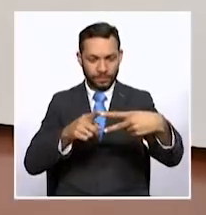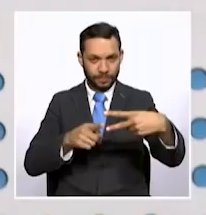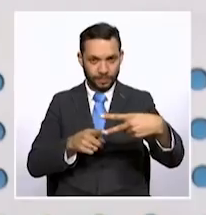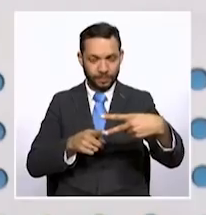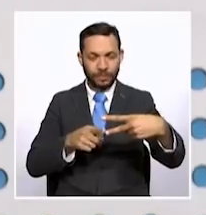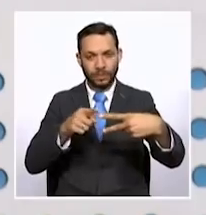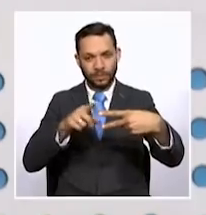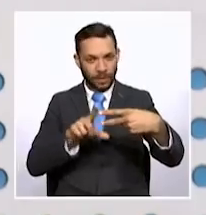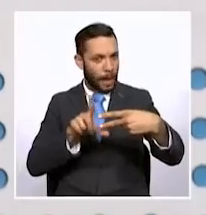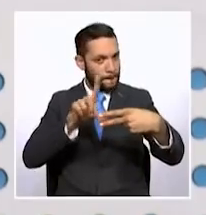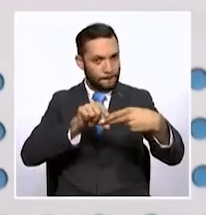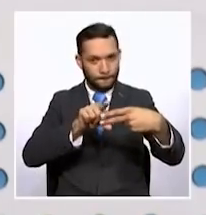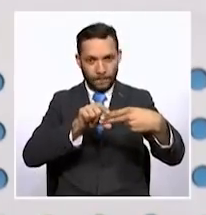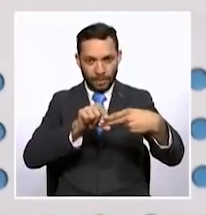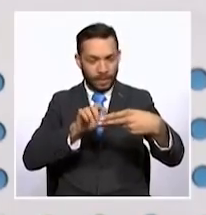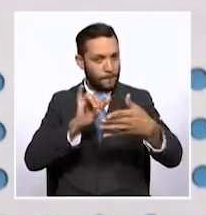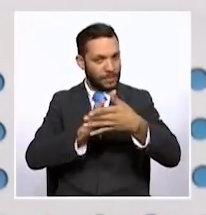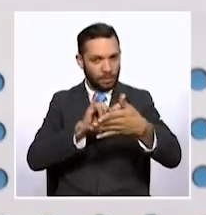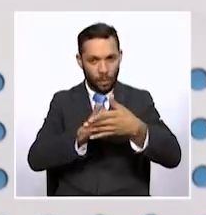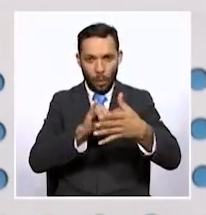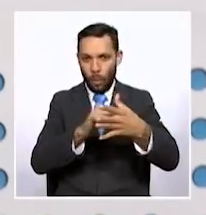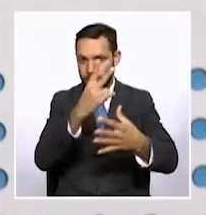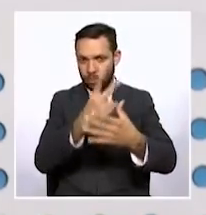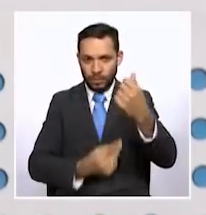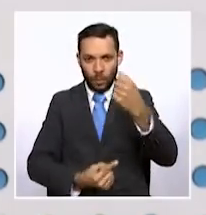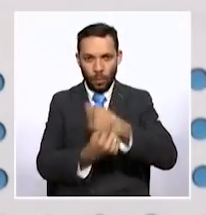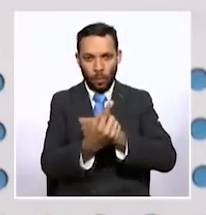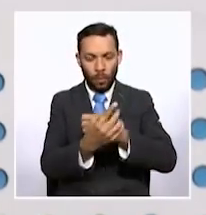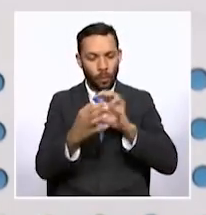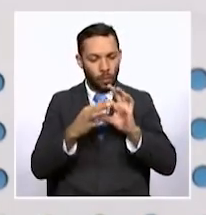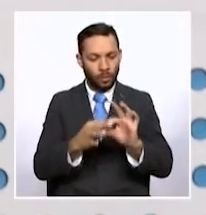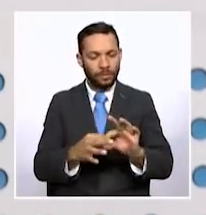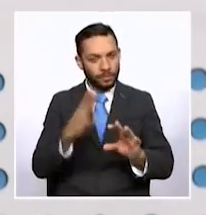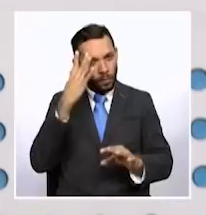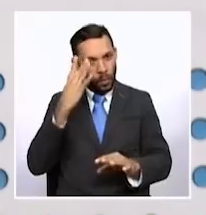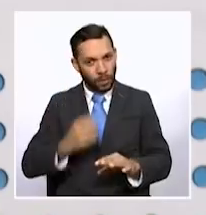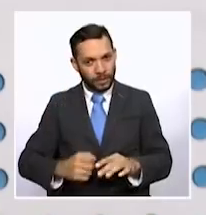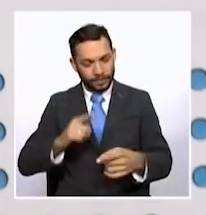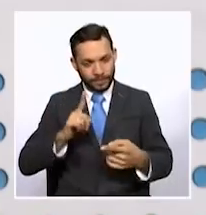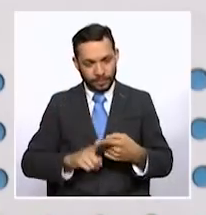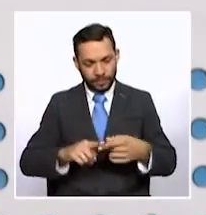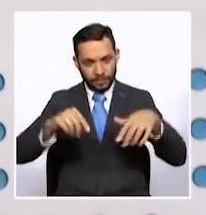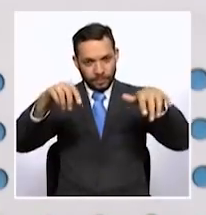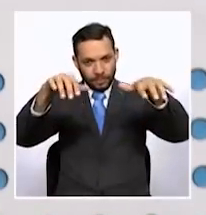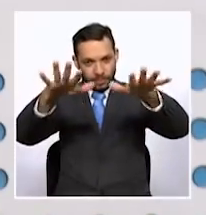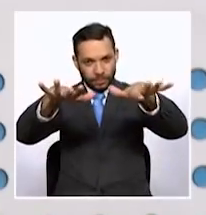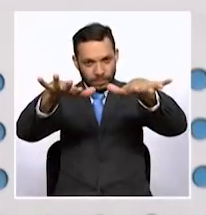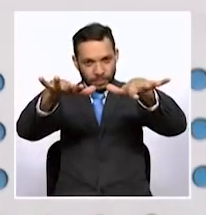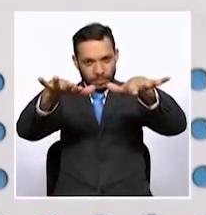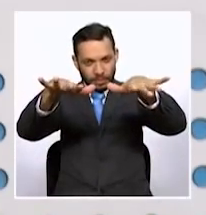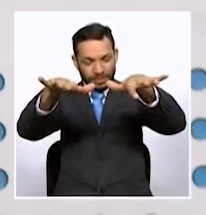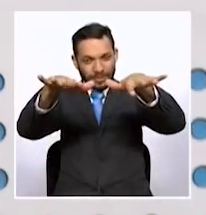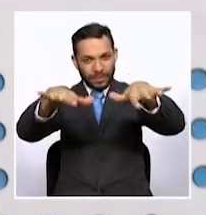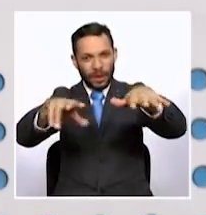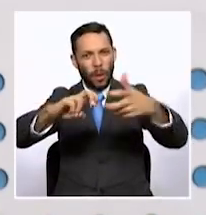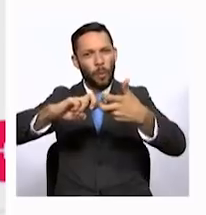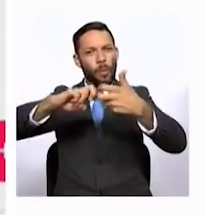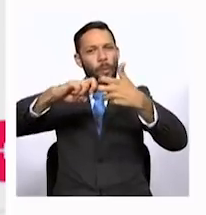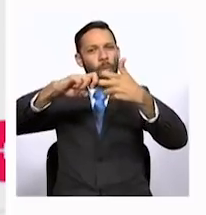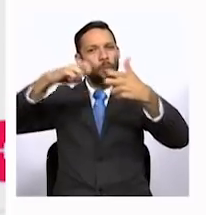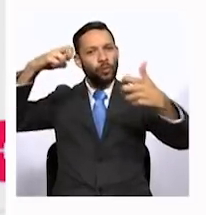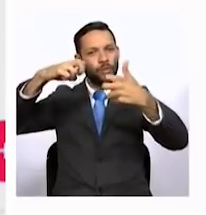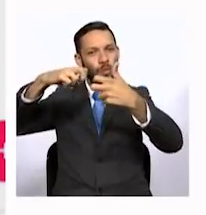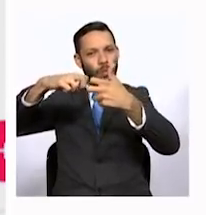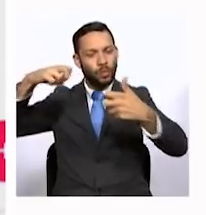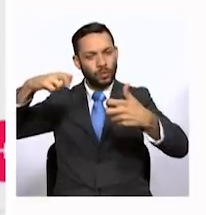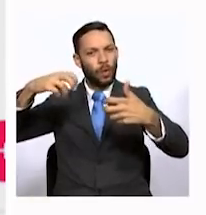espolón calcáneo son dos patologías que van ligadas, van de la mano. ¿Por qué motivo? Porque la fascia plantar es una estructura muscular y tendinosa que